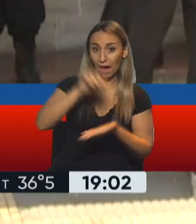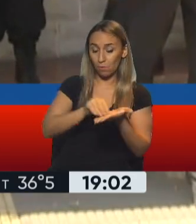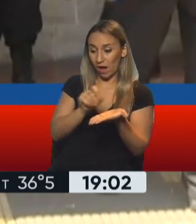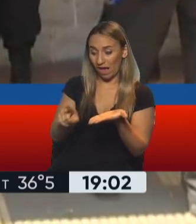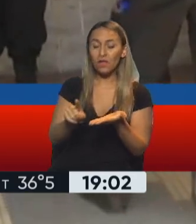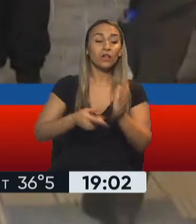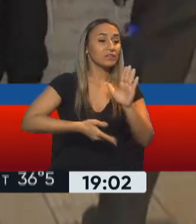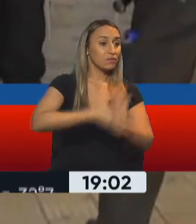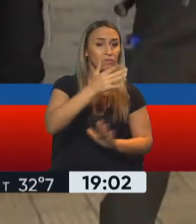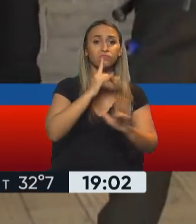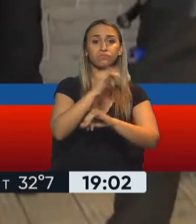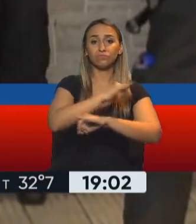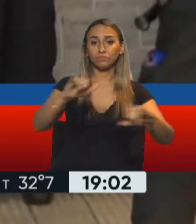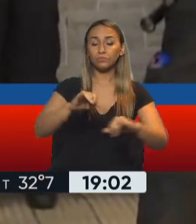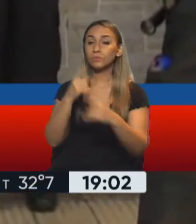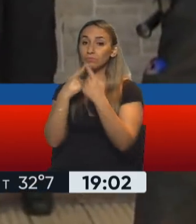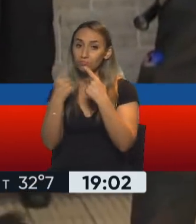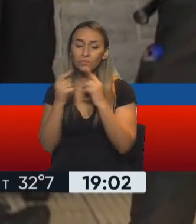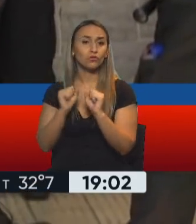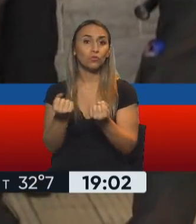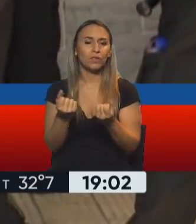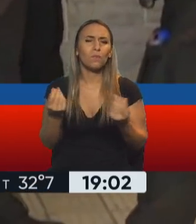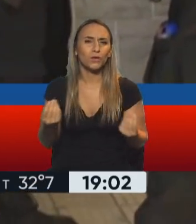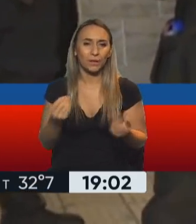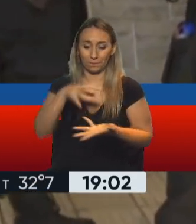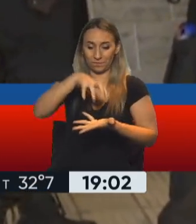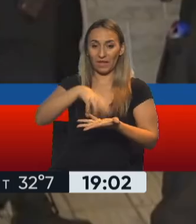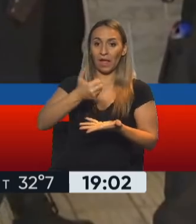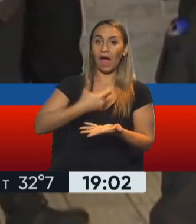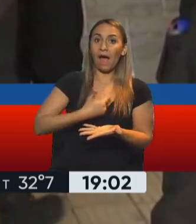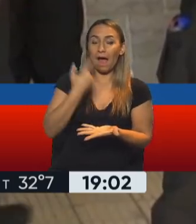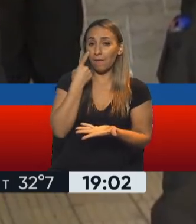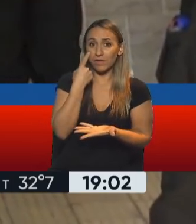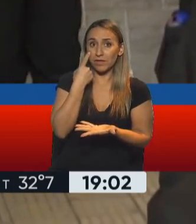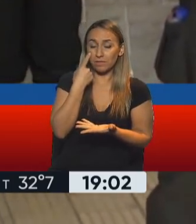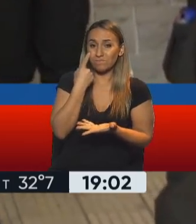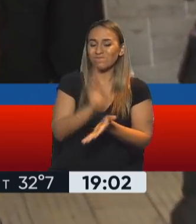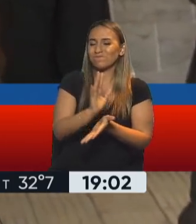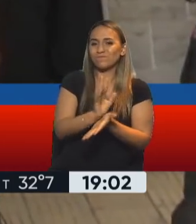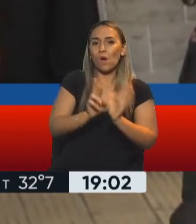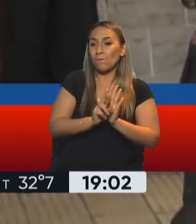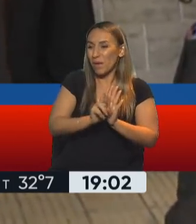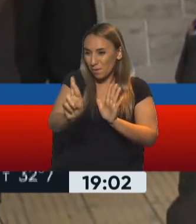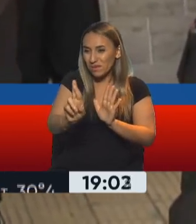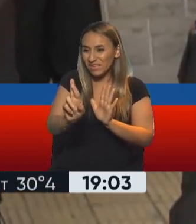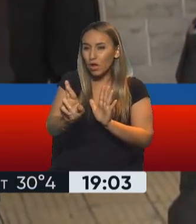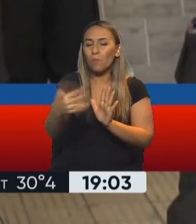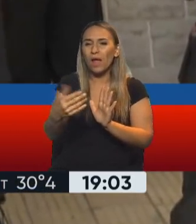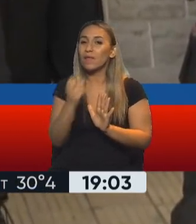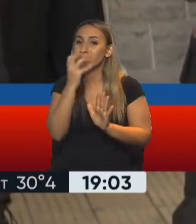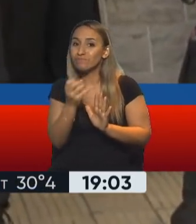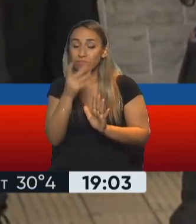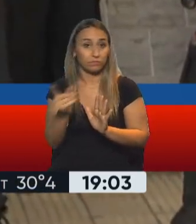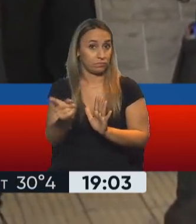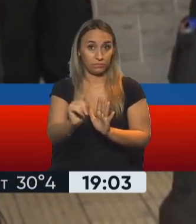indagatoria se suspendió porque la AFI no estaba en condiciones de relevarlo de guardar secreto.